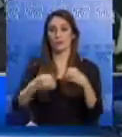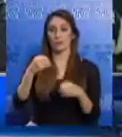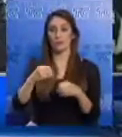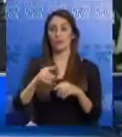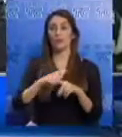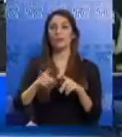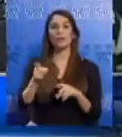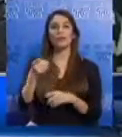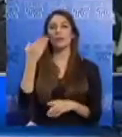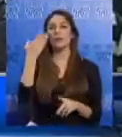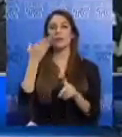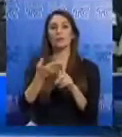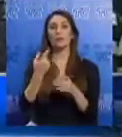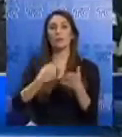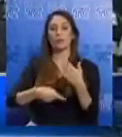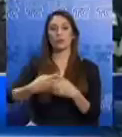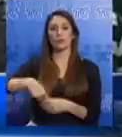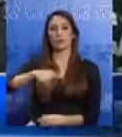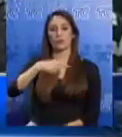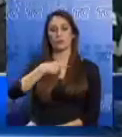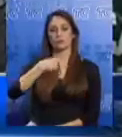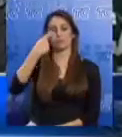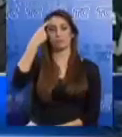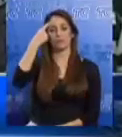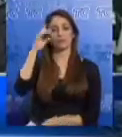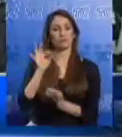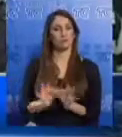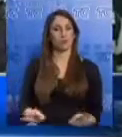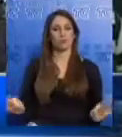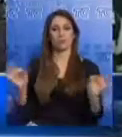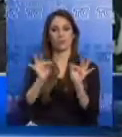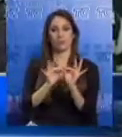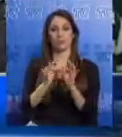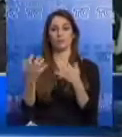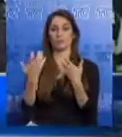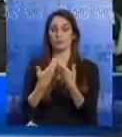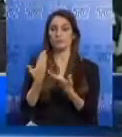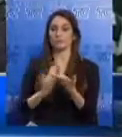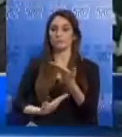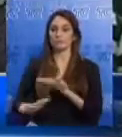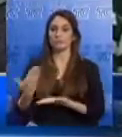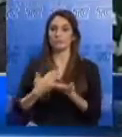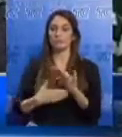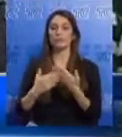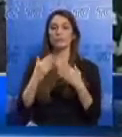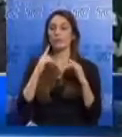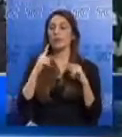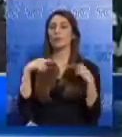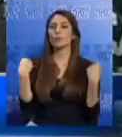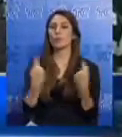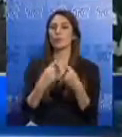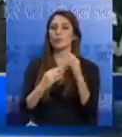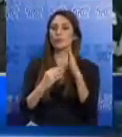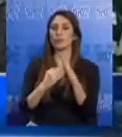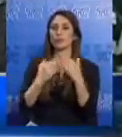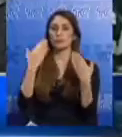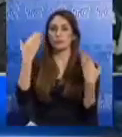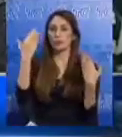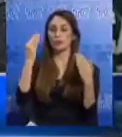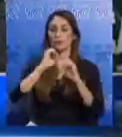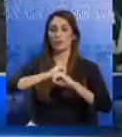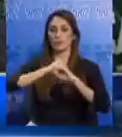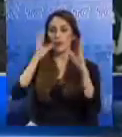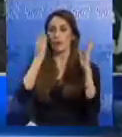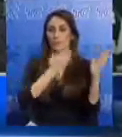encuentro pretende concientizar a la comunidad sobre la importancia de convivir en un ambiente armónico a través de políticas públicas claras